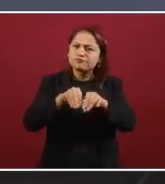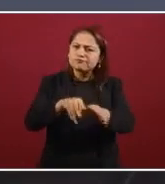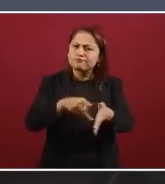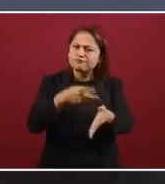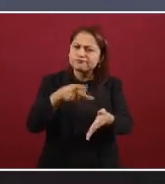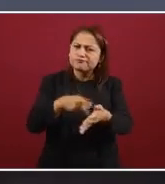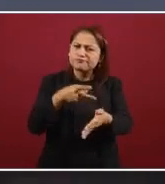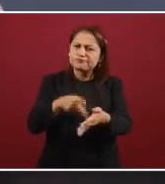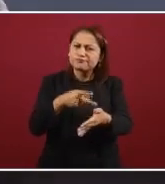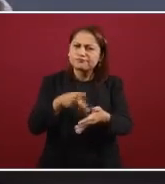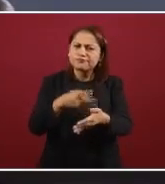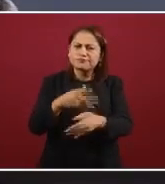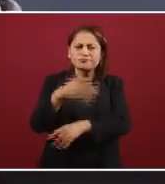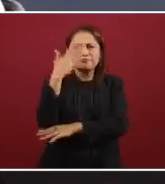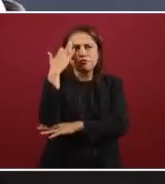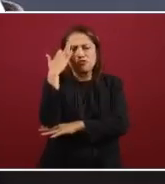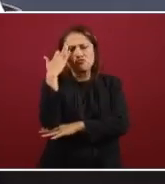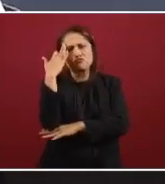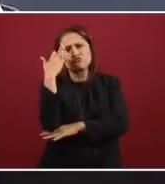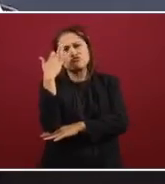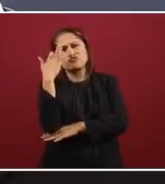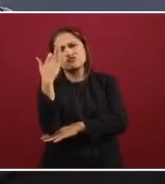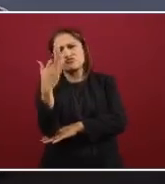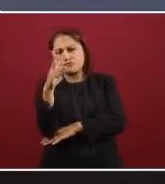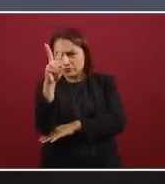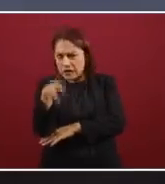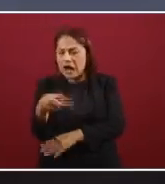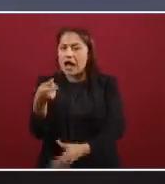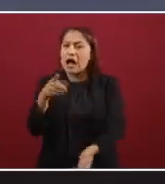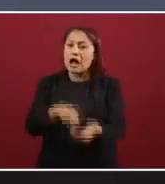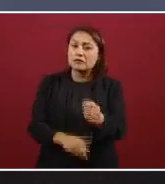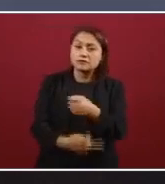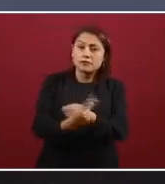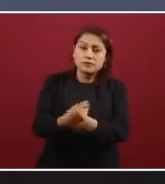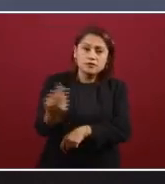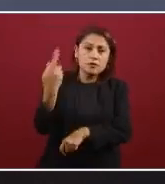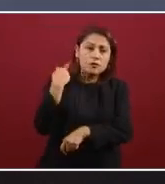Todos los tiempos en radio y en televisión,